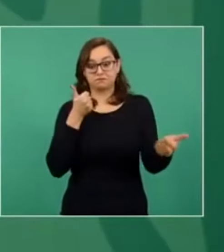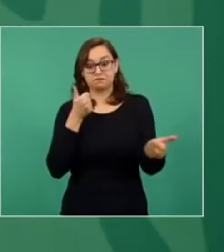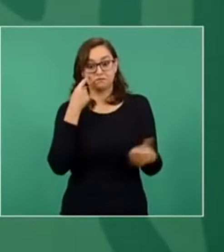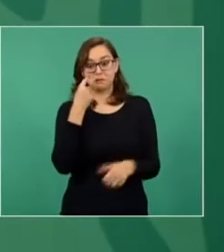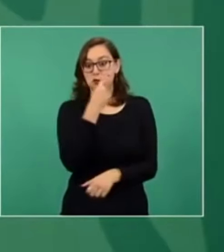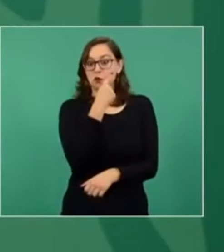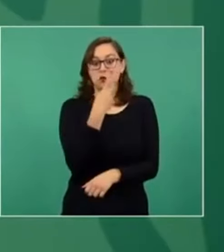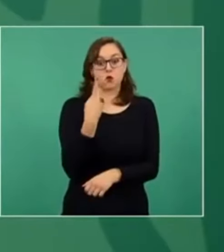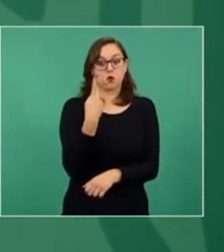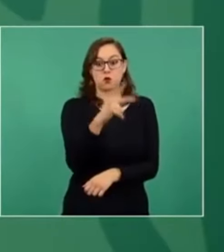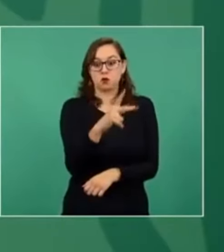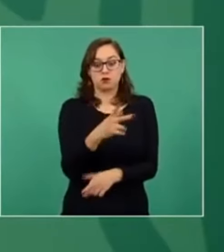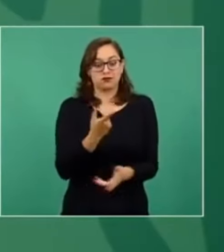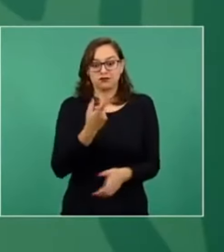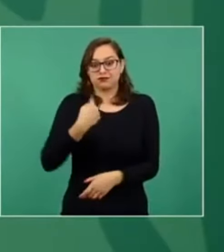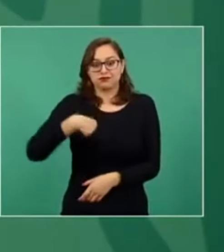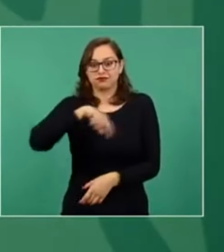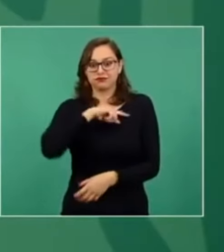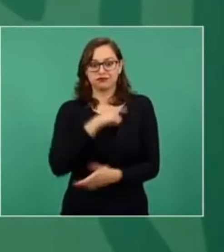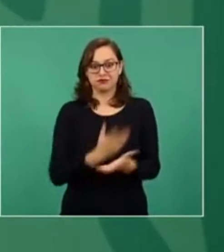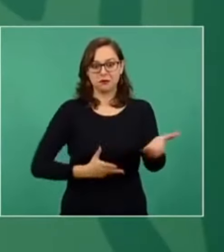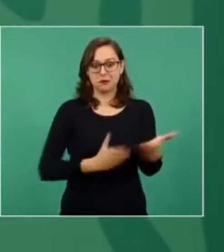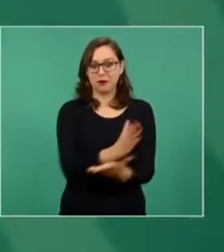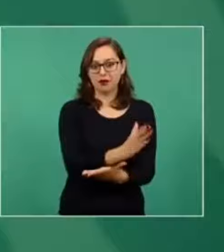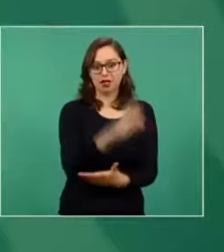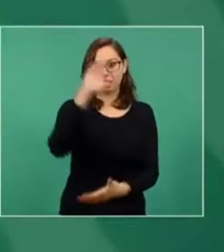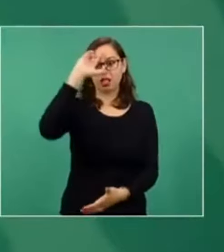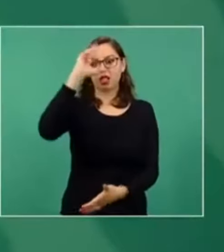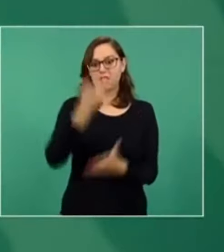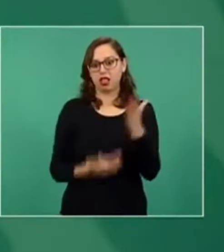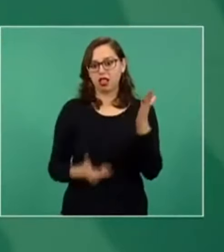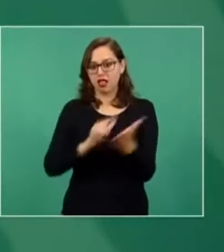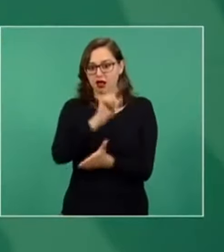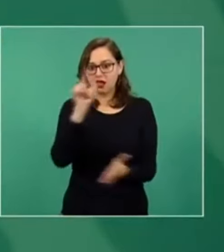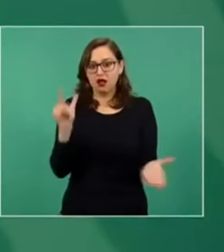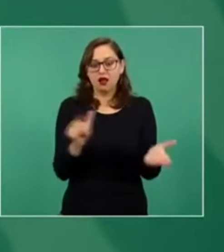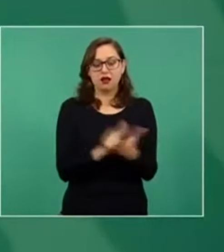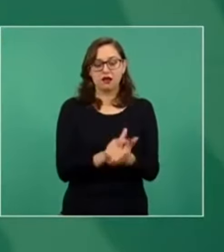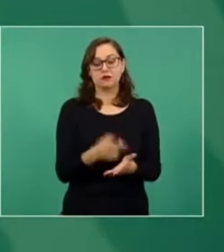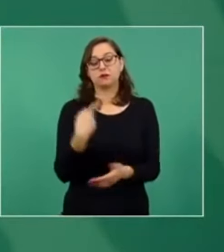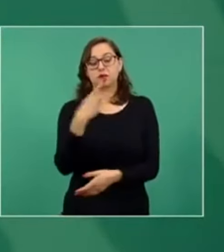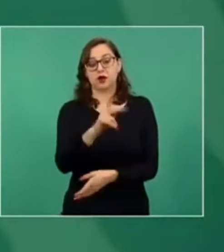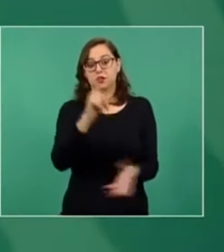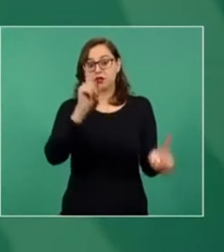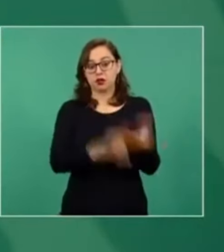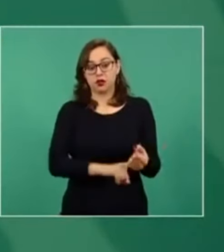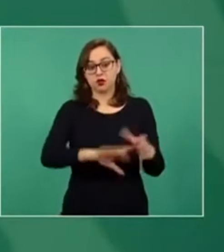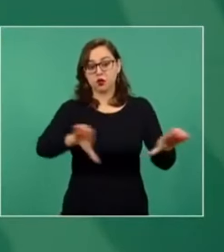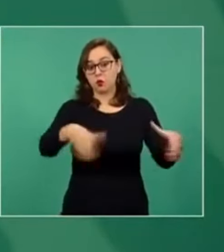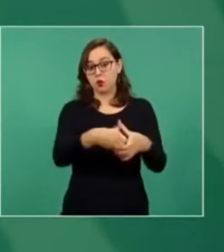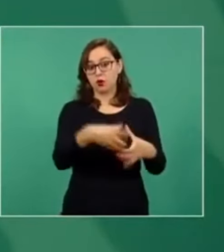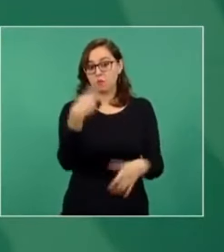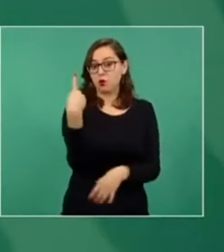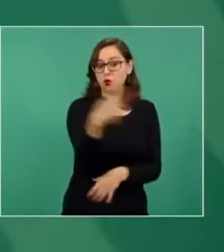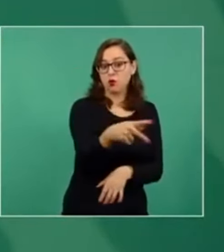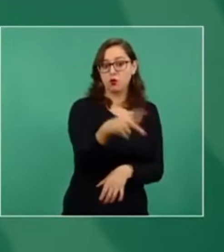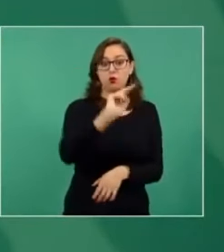si pueden hacerlo los mismos universitarios por qué